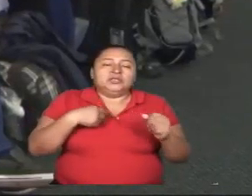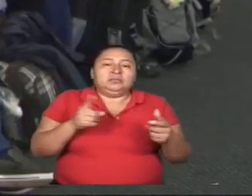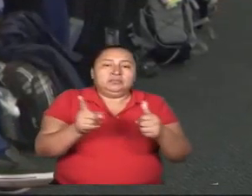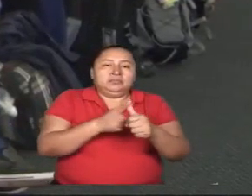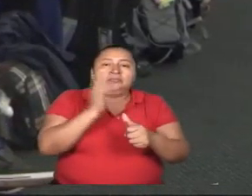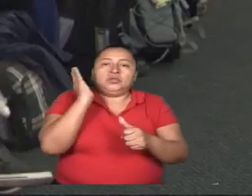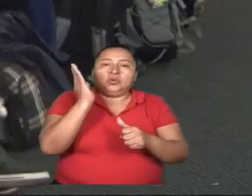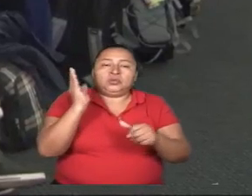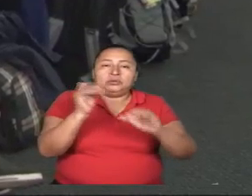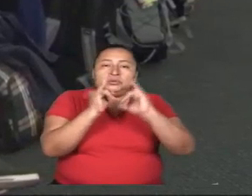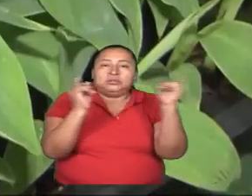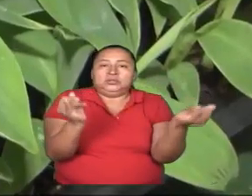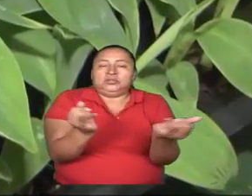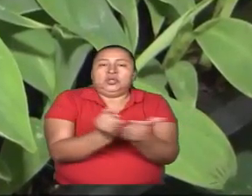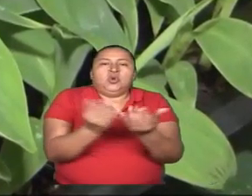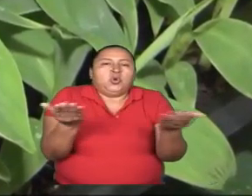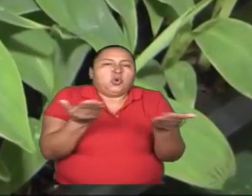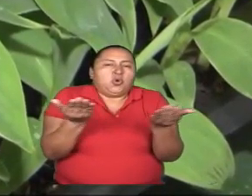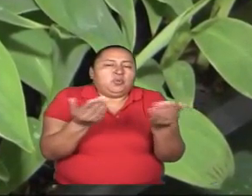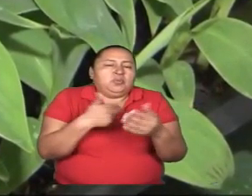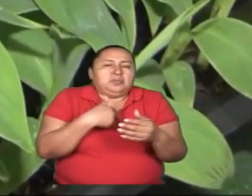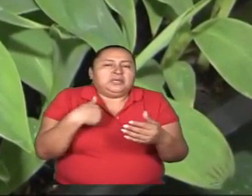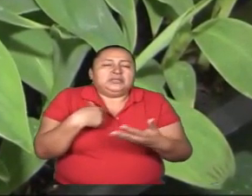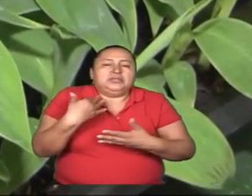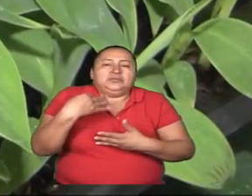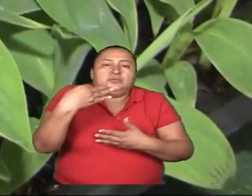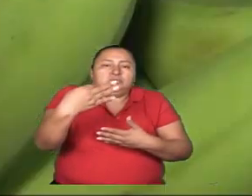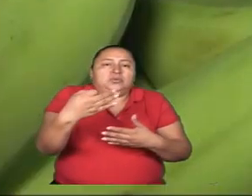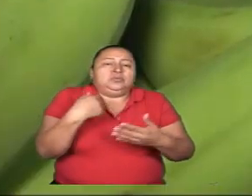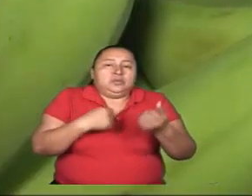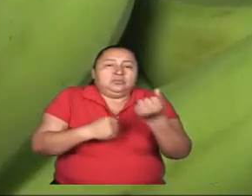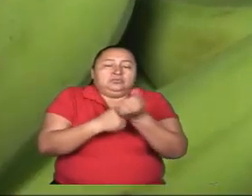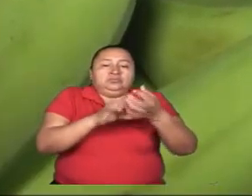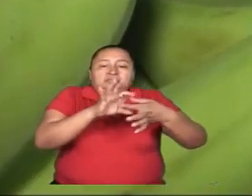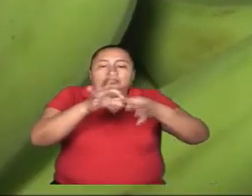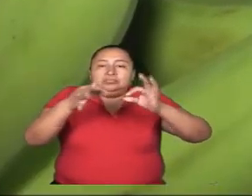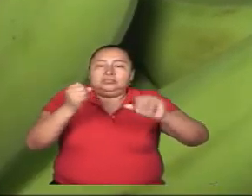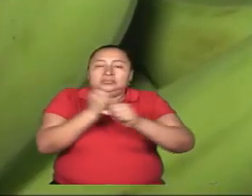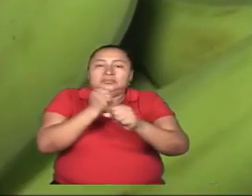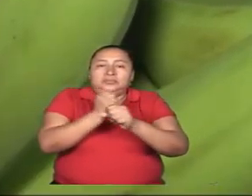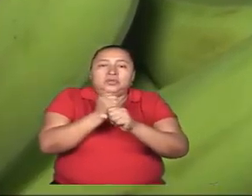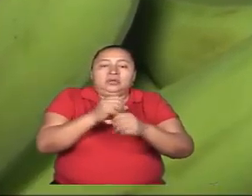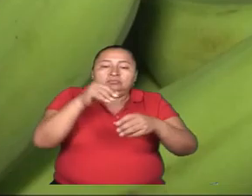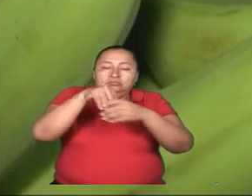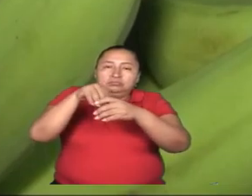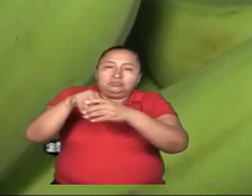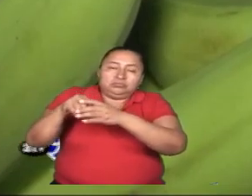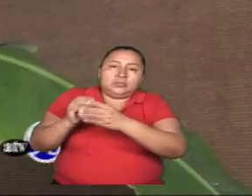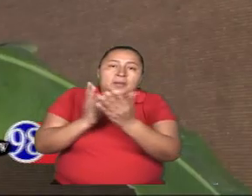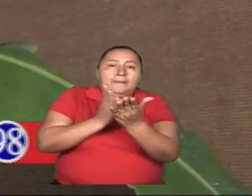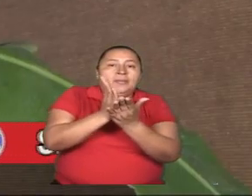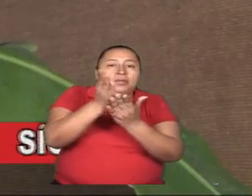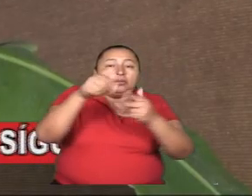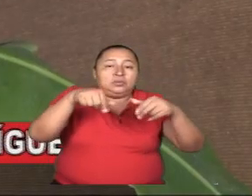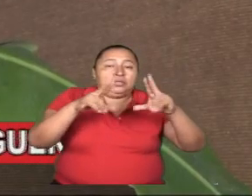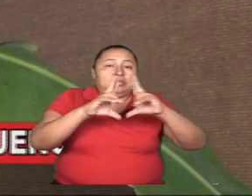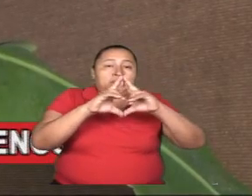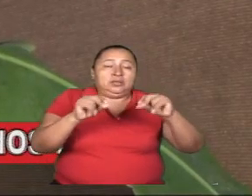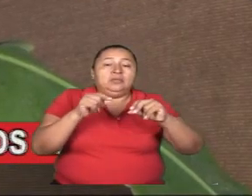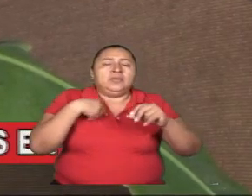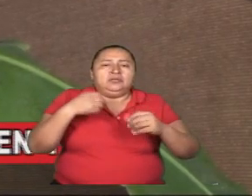Congreso Internacional sobre desafíos y potencialidades de la cadena productiva del cultivo del plátano en Nicaragua, para fortalecer